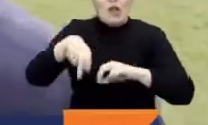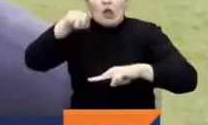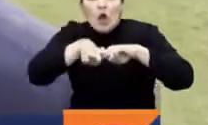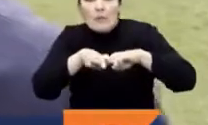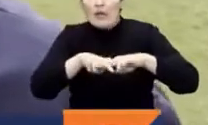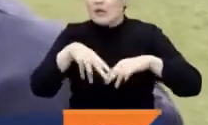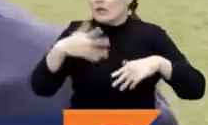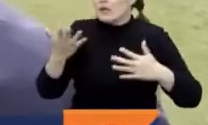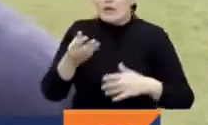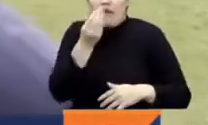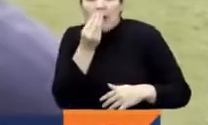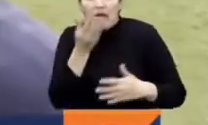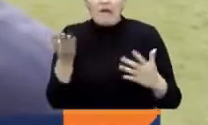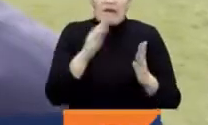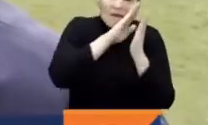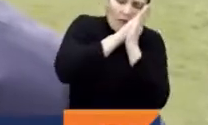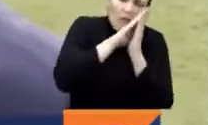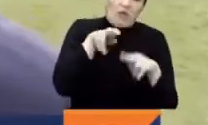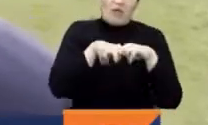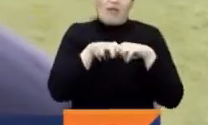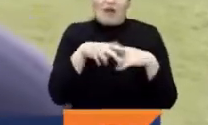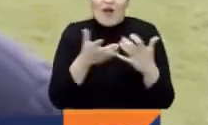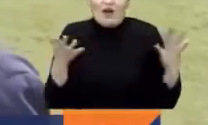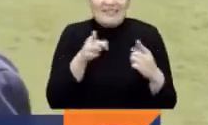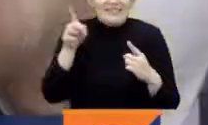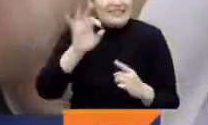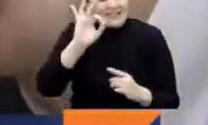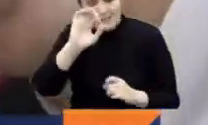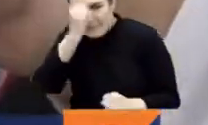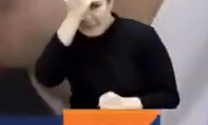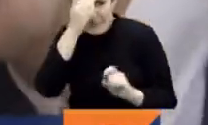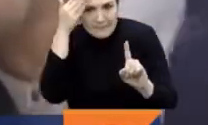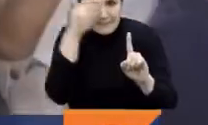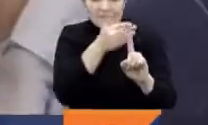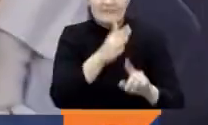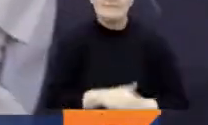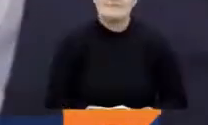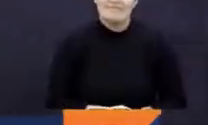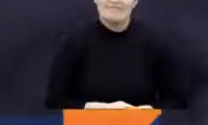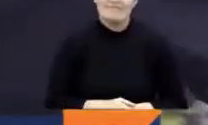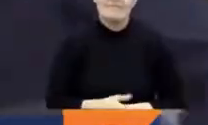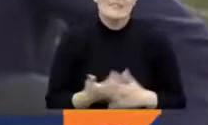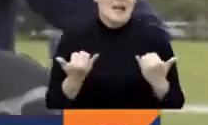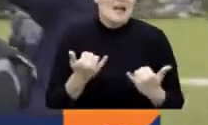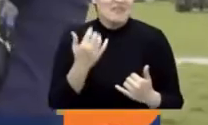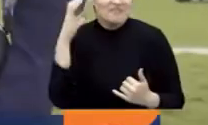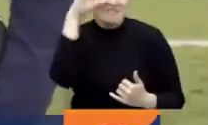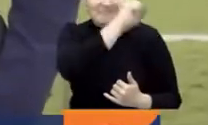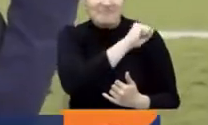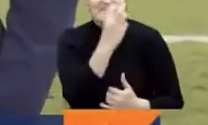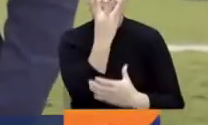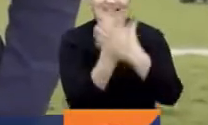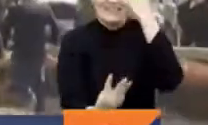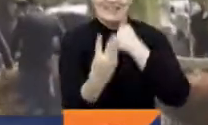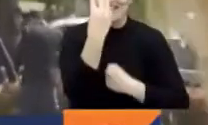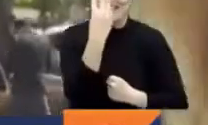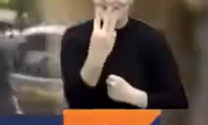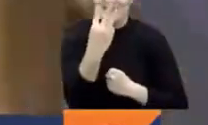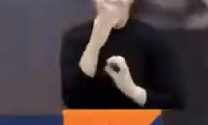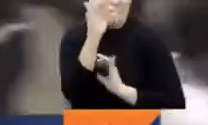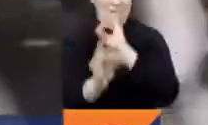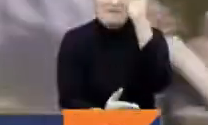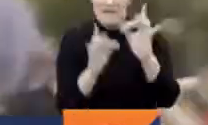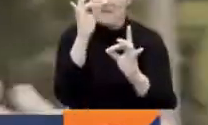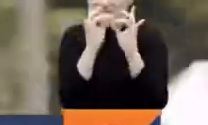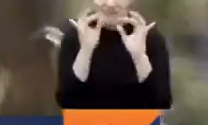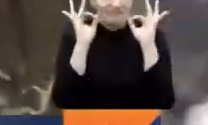comer, donde pudiera, y siempre poniendo primero que todo el caballo. Como en matemáticas, podríamos decir que son un trinomio cuadrado perfecto,